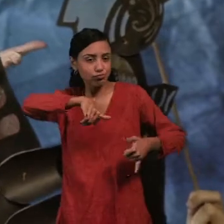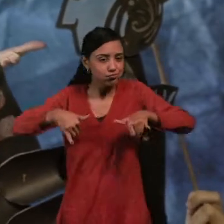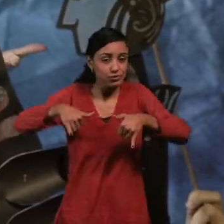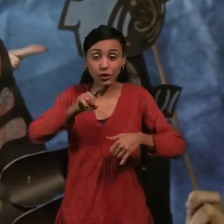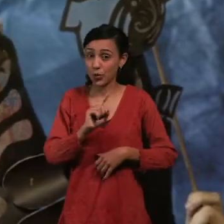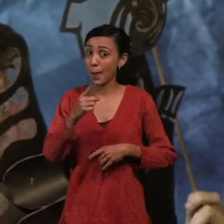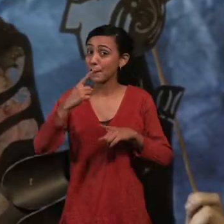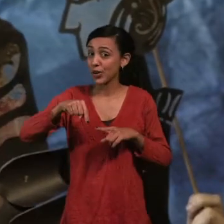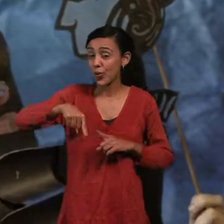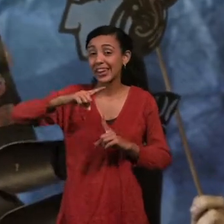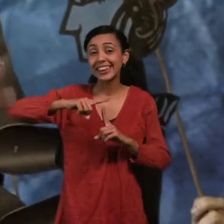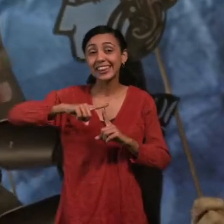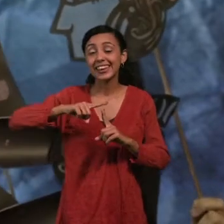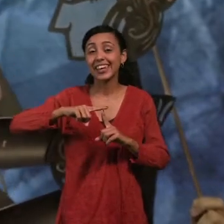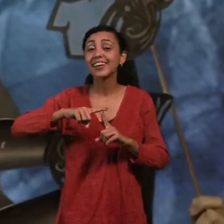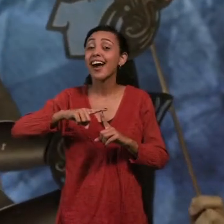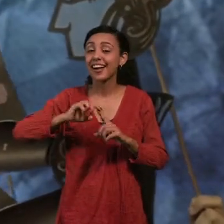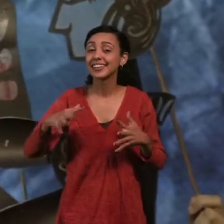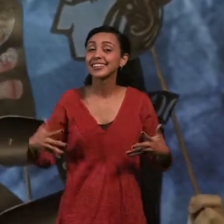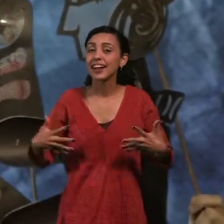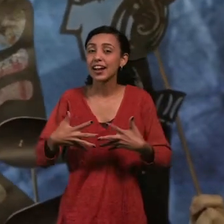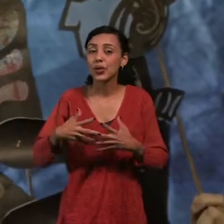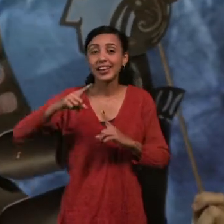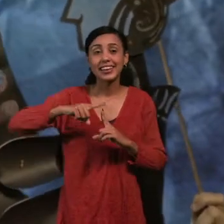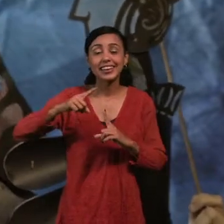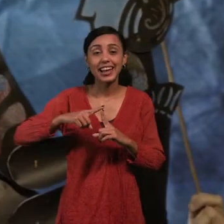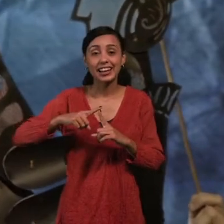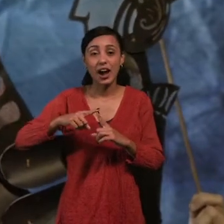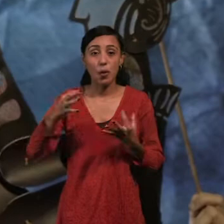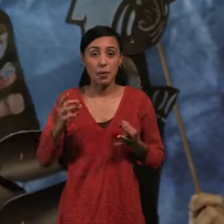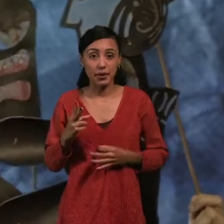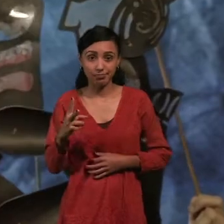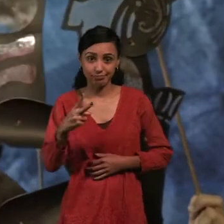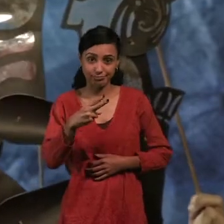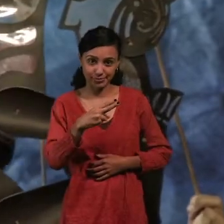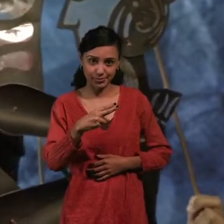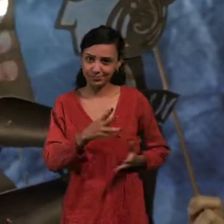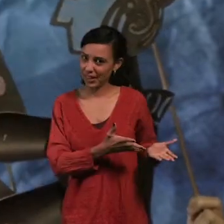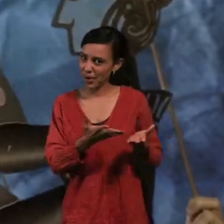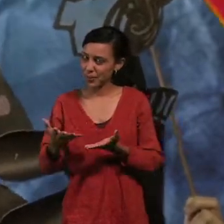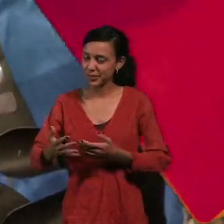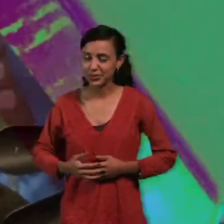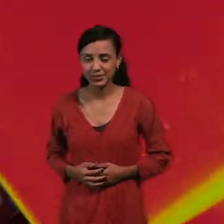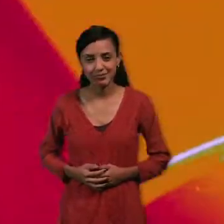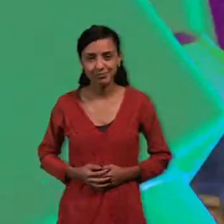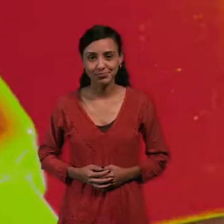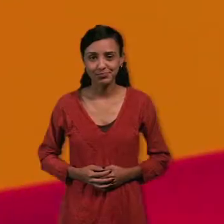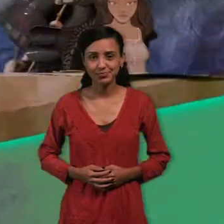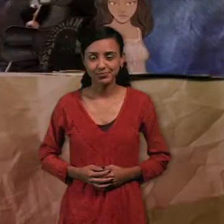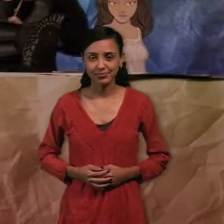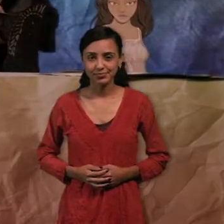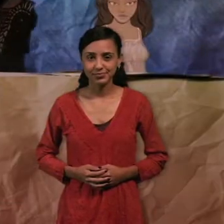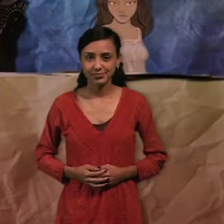de una técnica que tiene que ver con eso, que es la técnica del papel recortado. Acompáñanos.